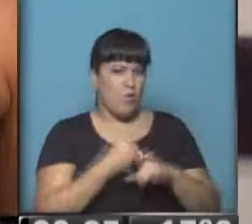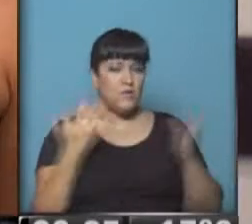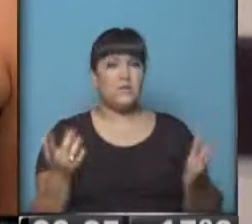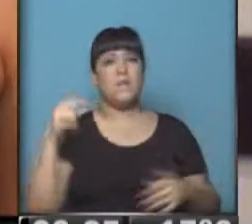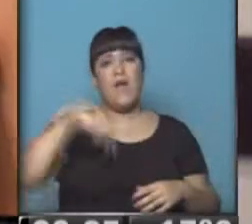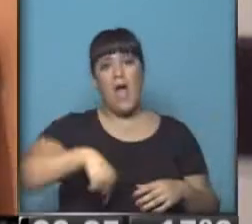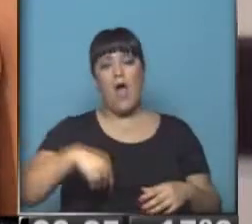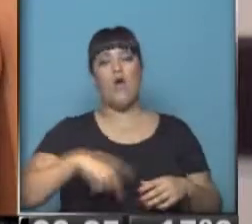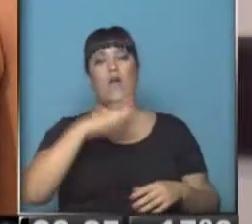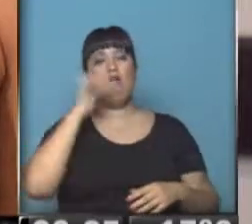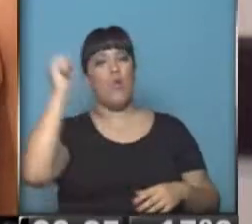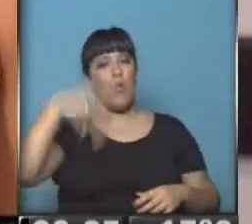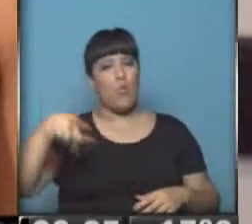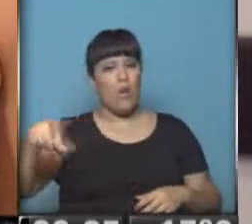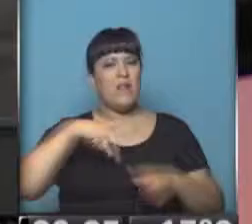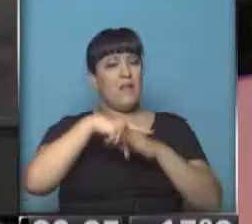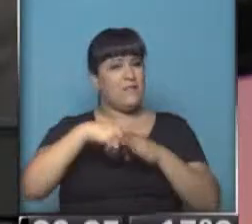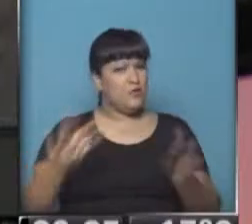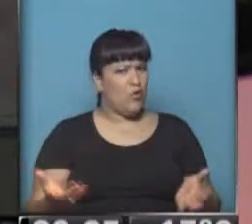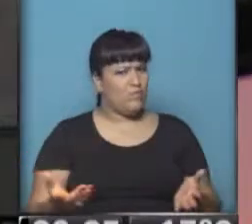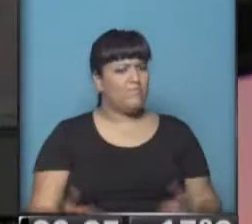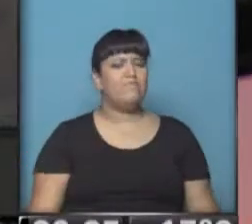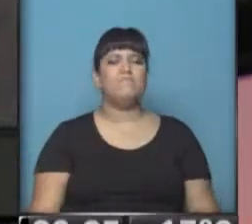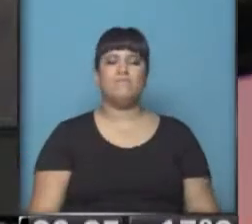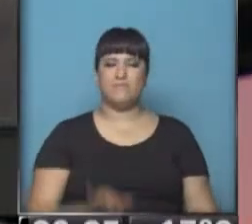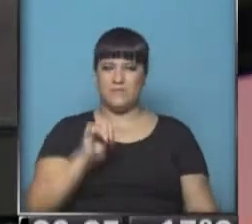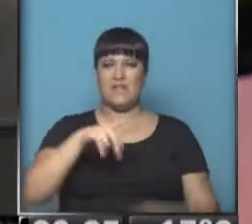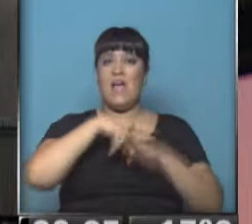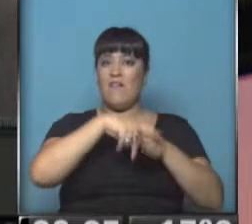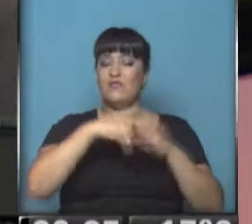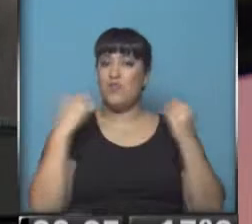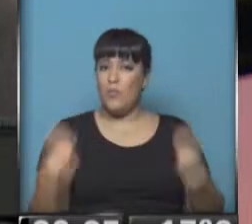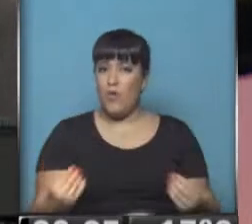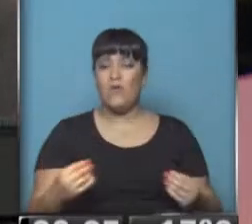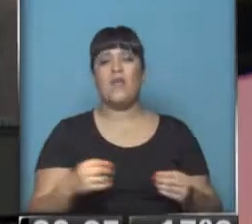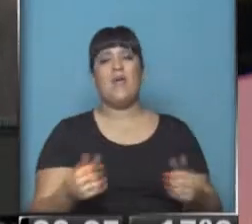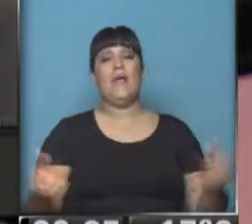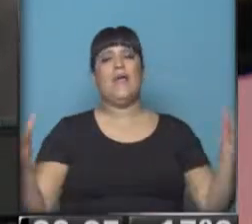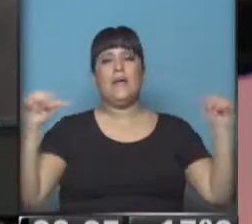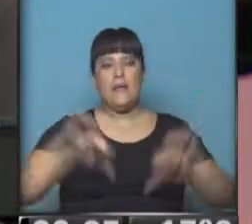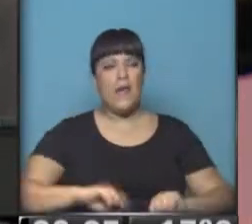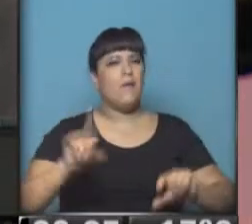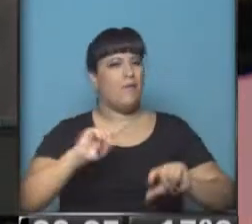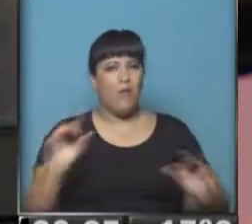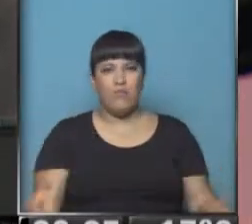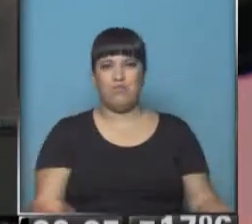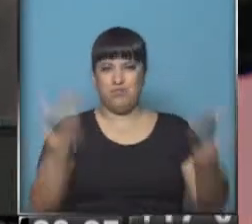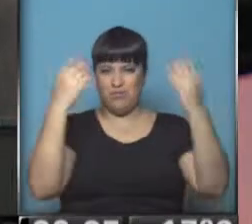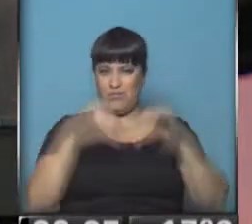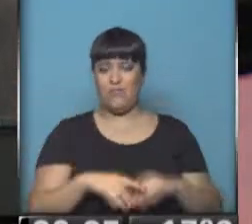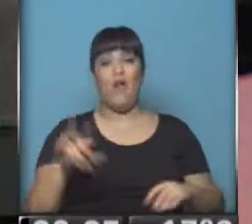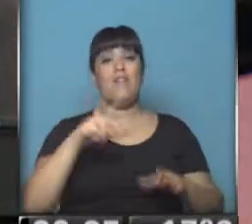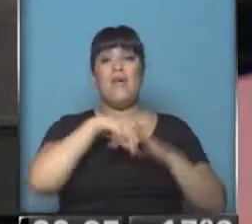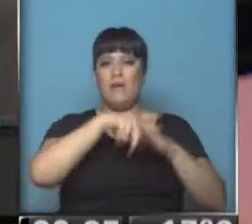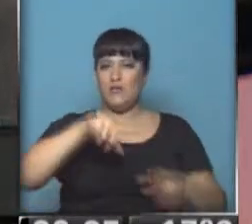Y nos vamos ahora con Juan Carlos y Caballito. Exactamente, Caballito, porque se levantó la quiebra de un símbolo, no solo de Caballito,